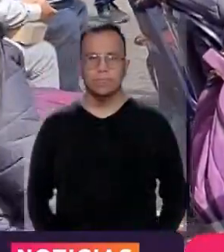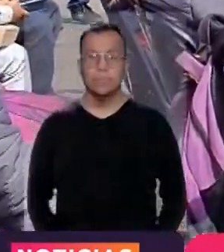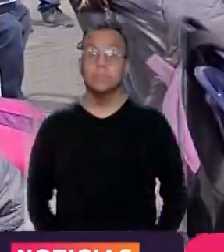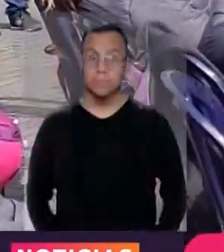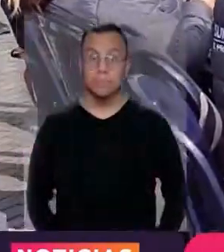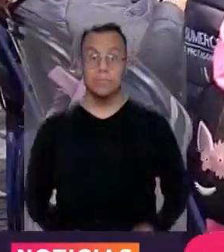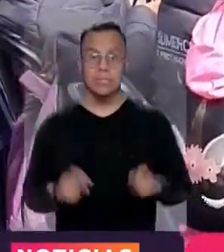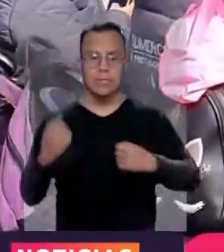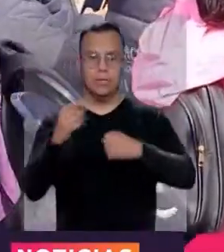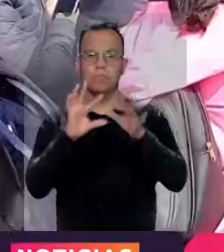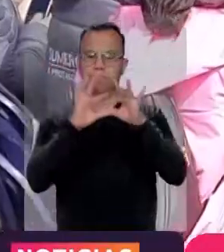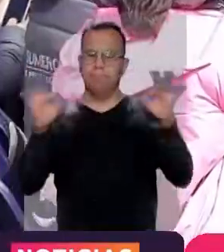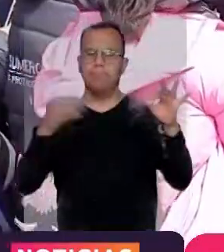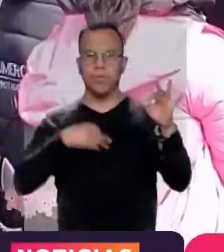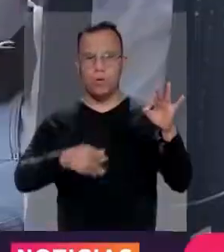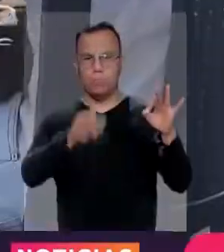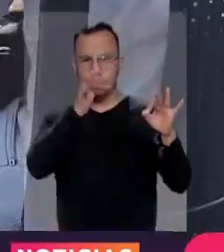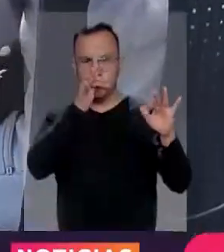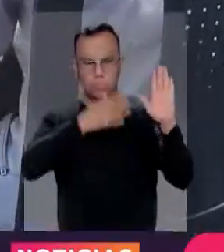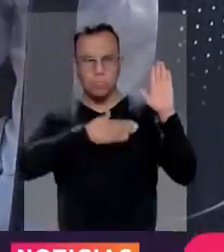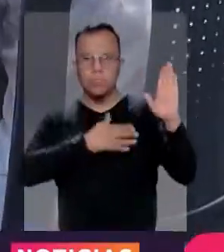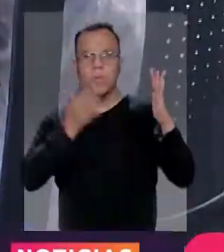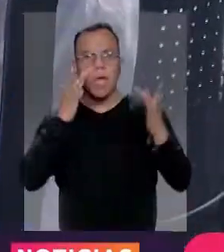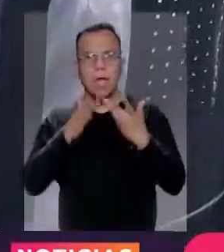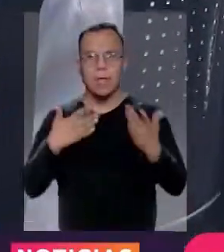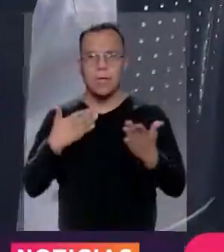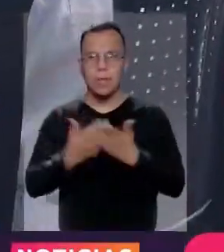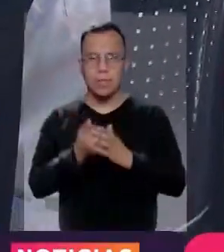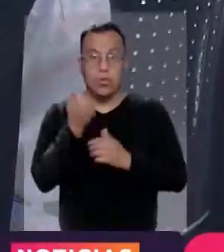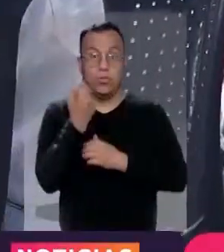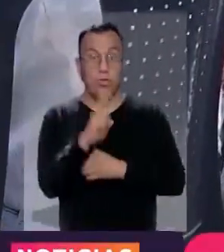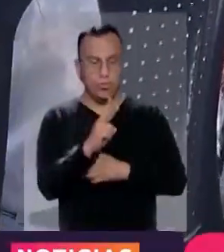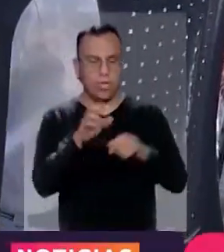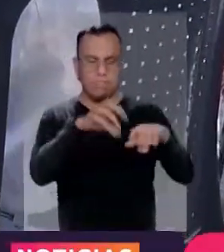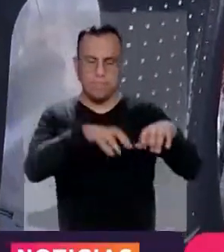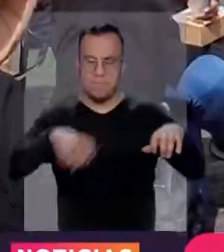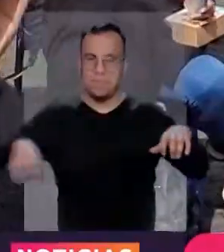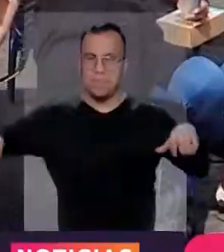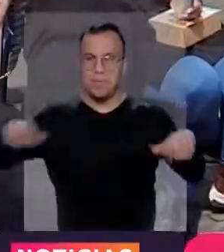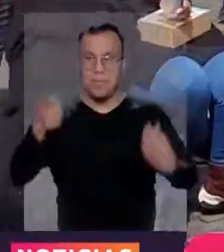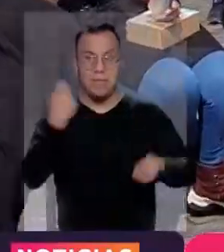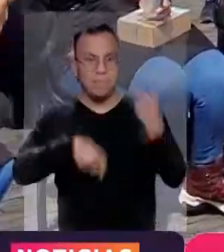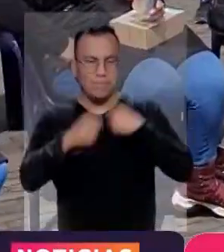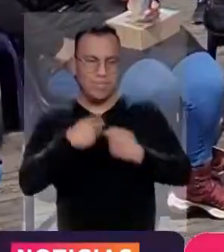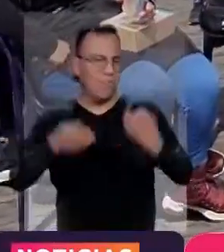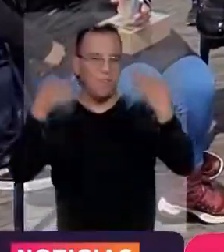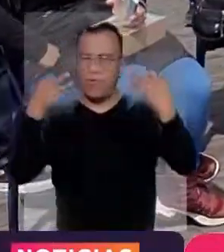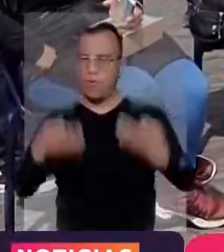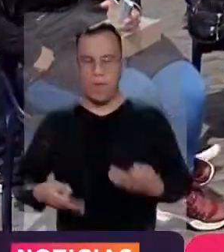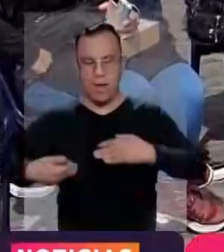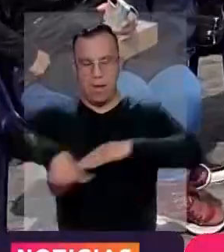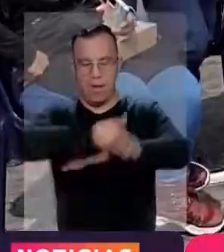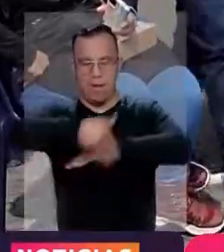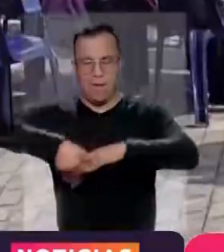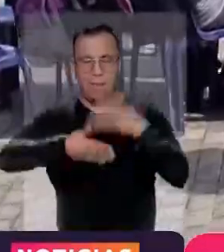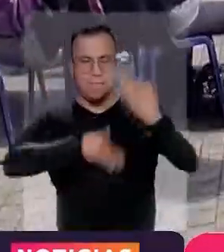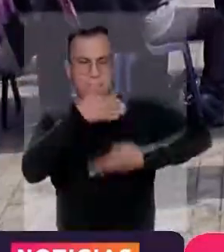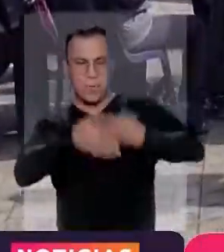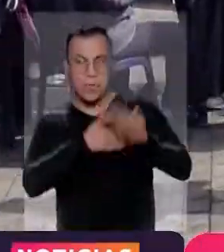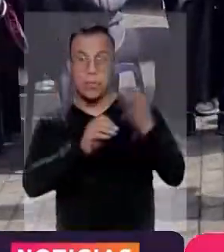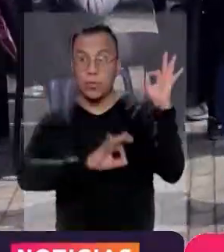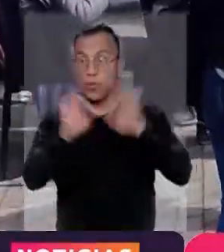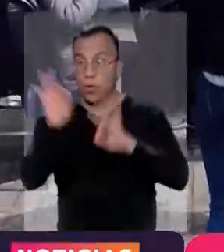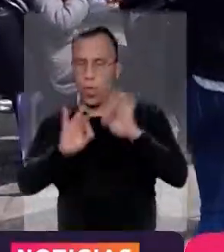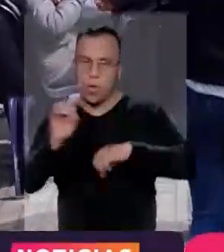Con el eslogan "Yo doy mi palabra" se llevó a cabo la donación de 12 mobiliarios a los vendedores informales que se vincularon al proceso de